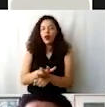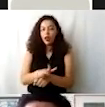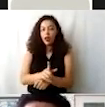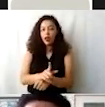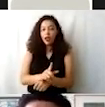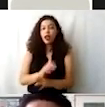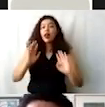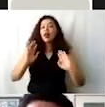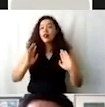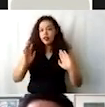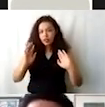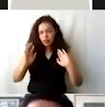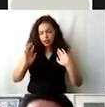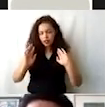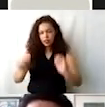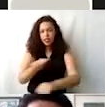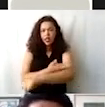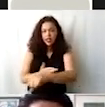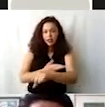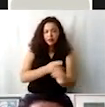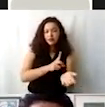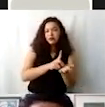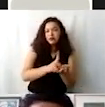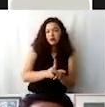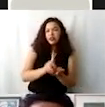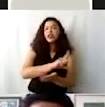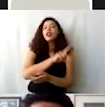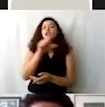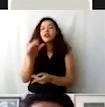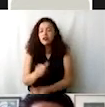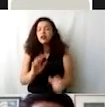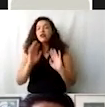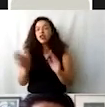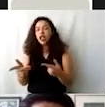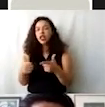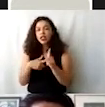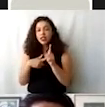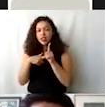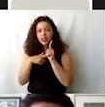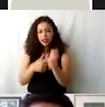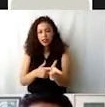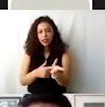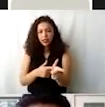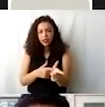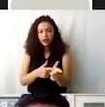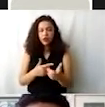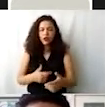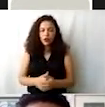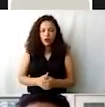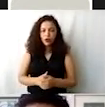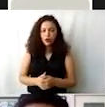nuestro domicilio, le damos continuar, ¿sí? Nos va a aparecer una